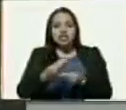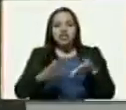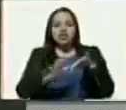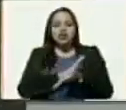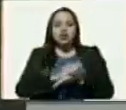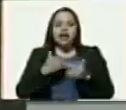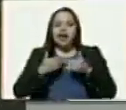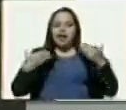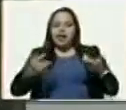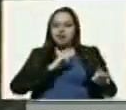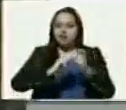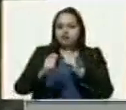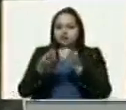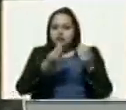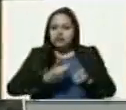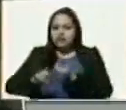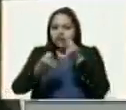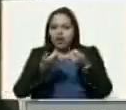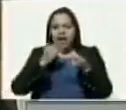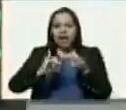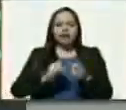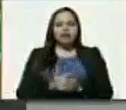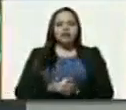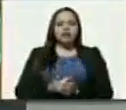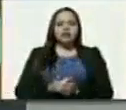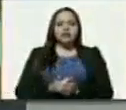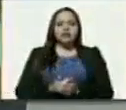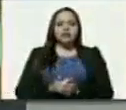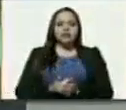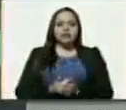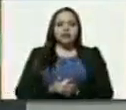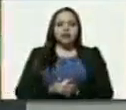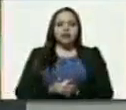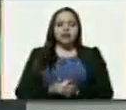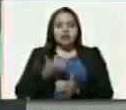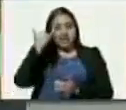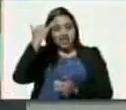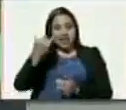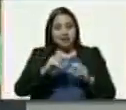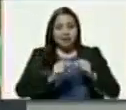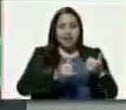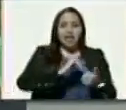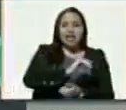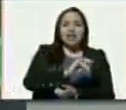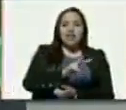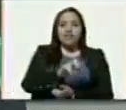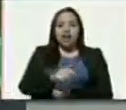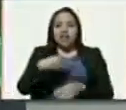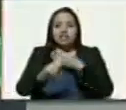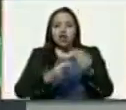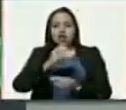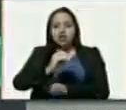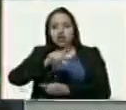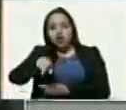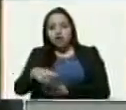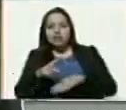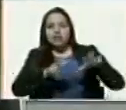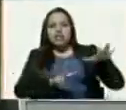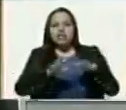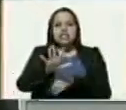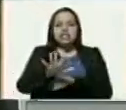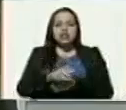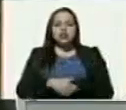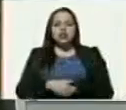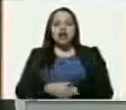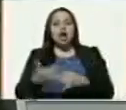transacciones financieras, y ahí se establecía una alícuota inicial que arrancó por el 0,75% y hoy está en el 2% a